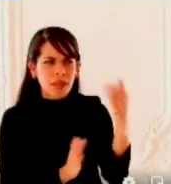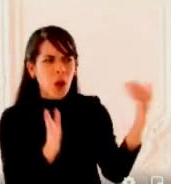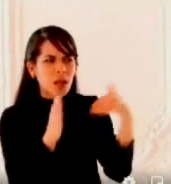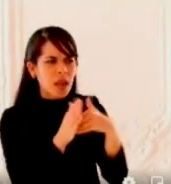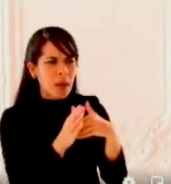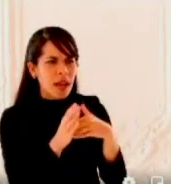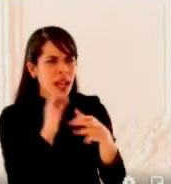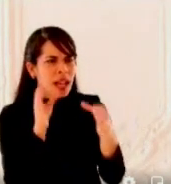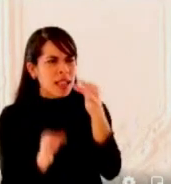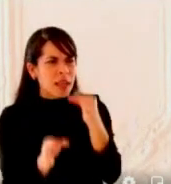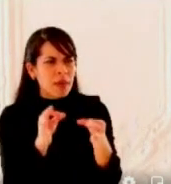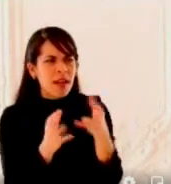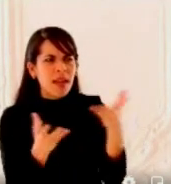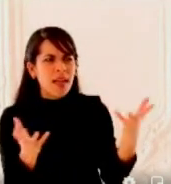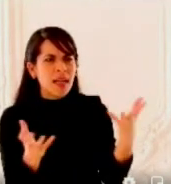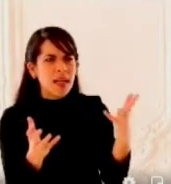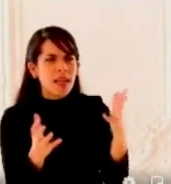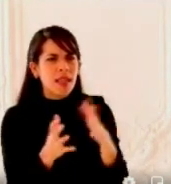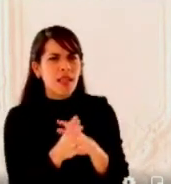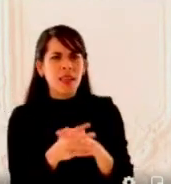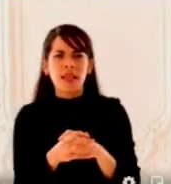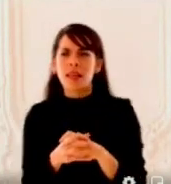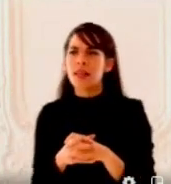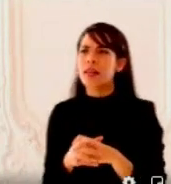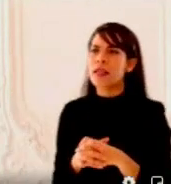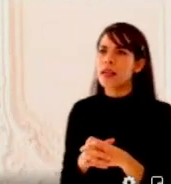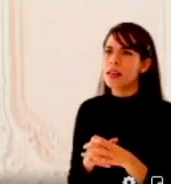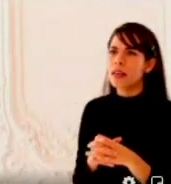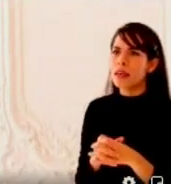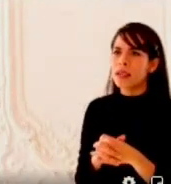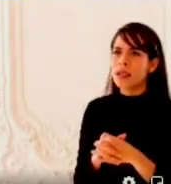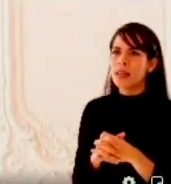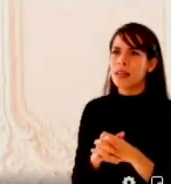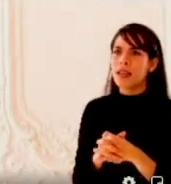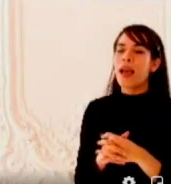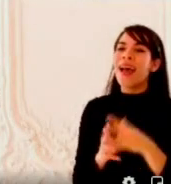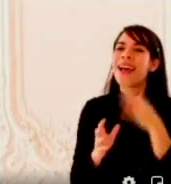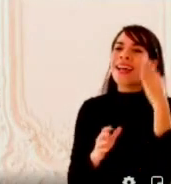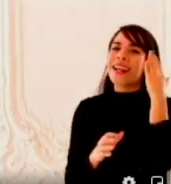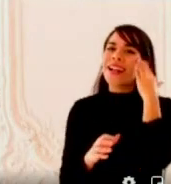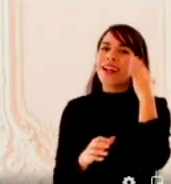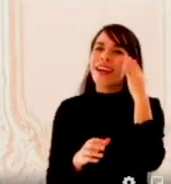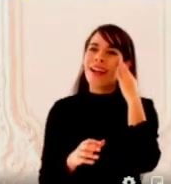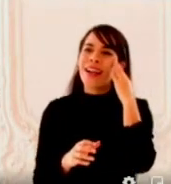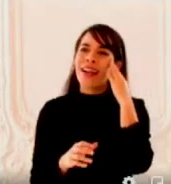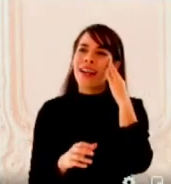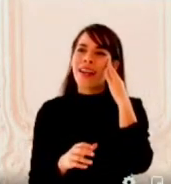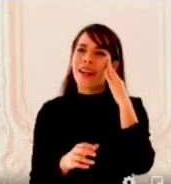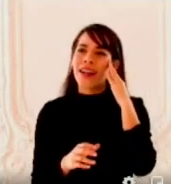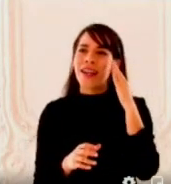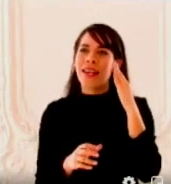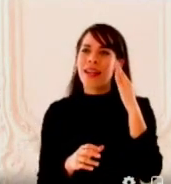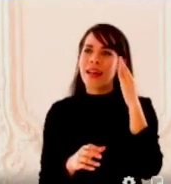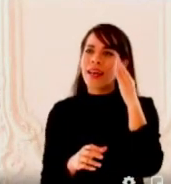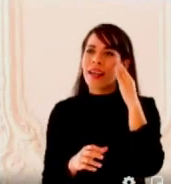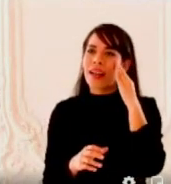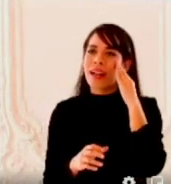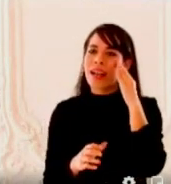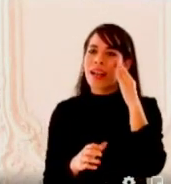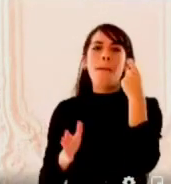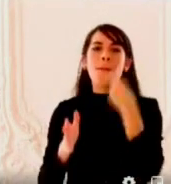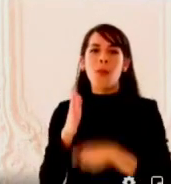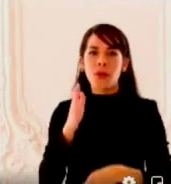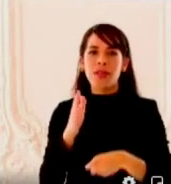expresaron sobre qué? Sobre lo que eran las fotomultas en el pasado. Ah, las fotomultas. En el pasado. Yo le pregunto, ¿verdad?, que si ustedes estarían en consideración, tomando en